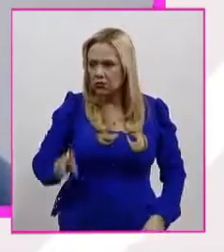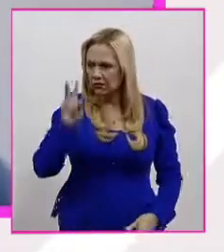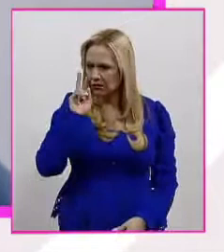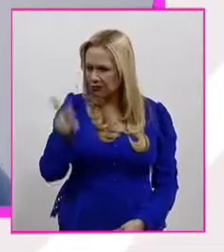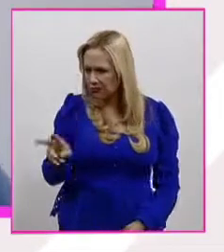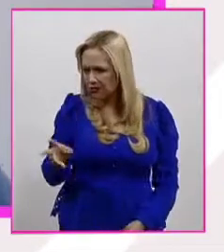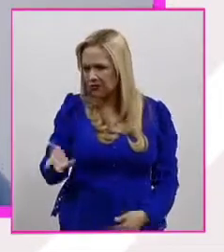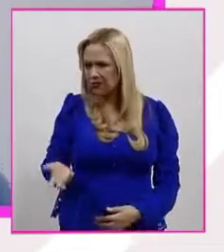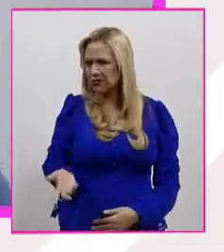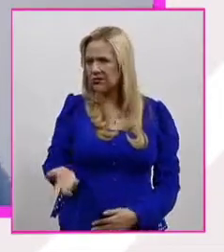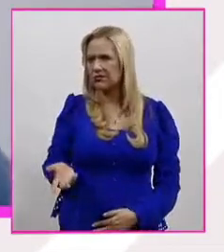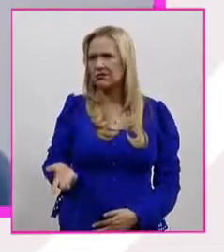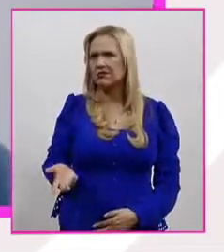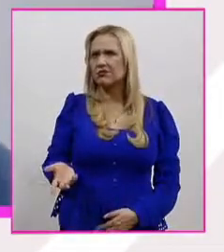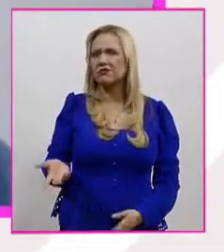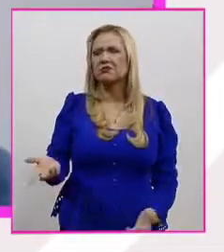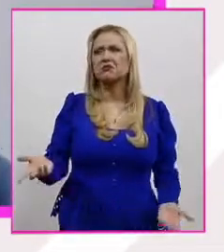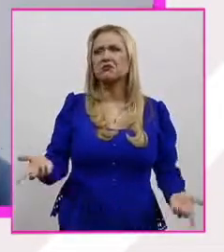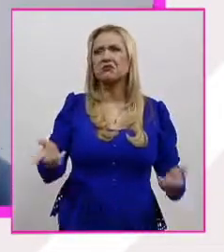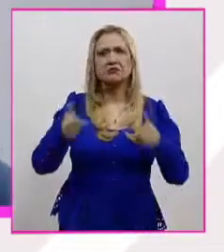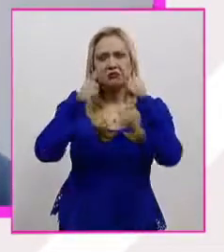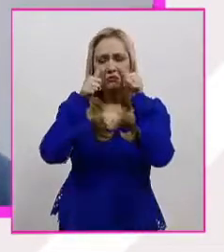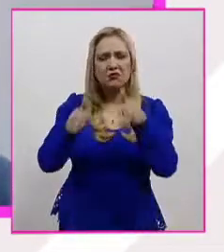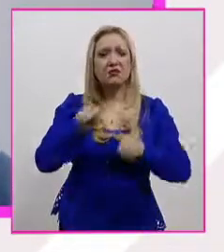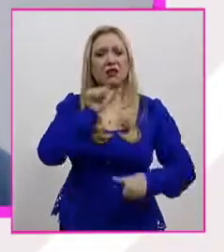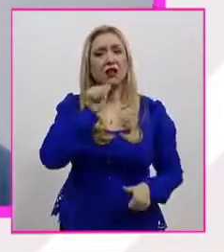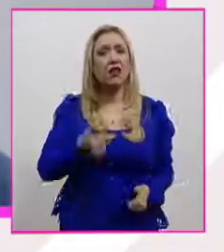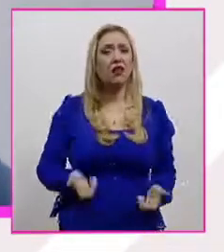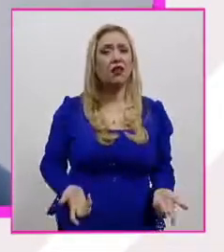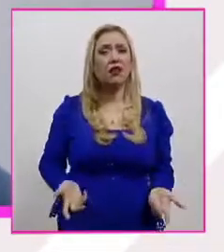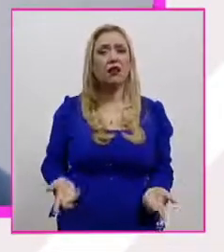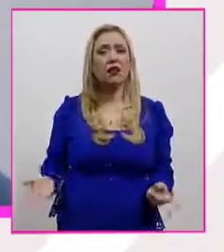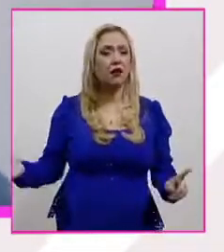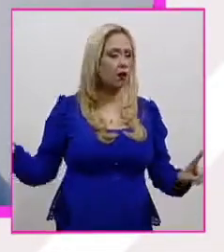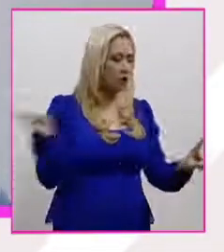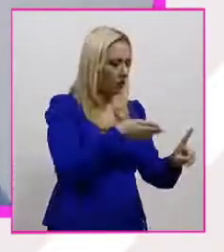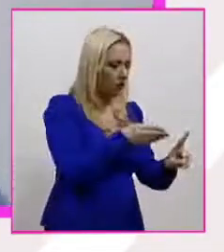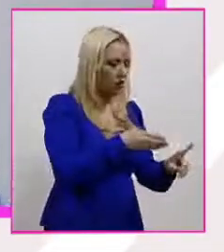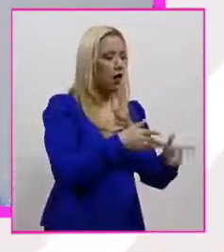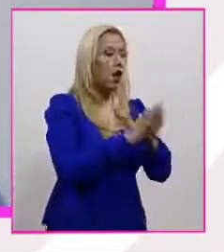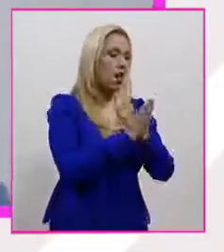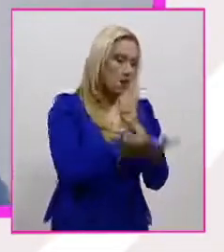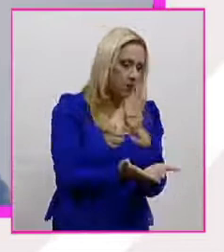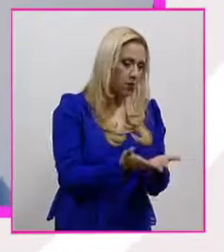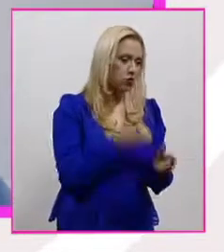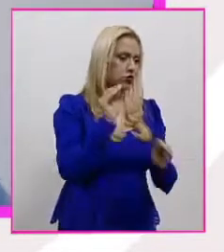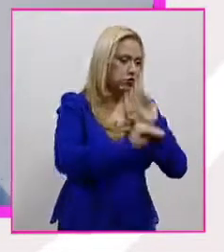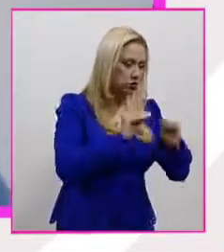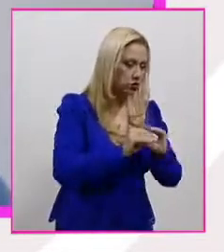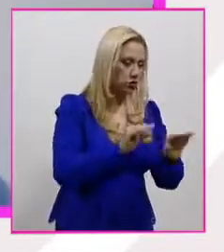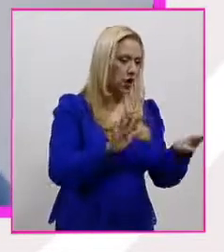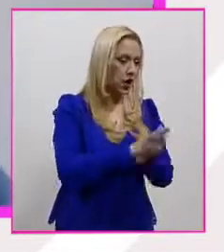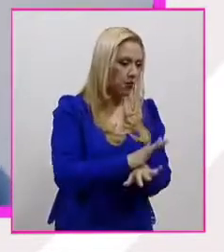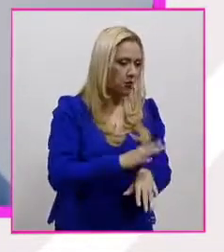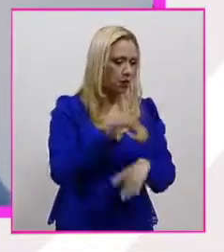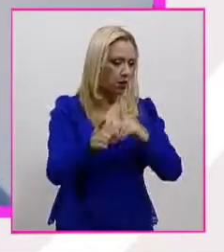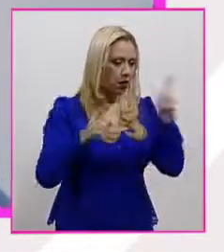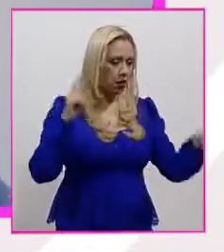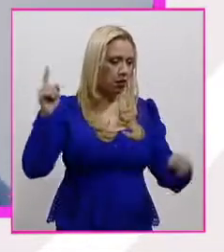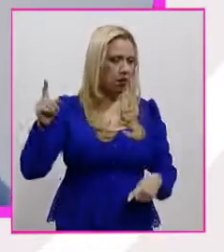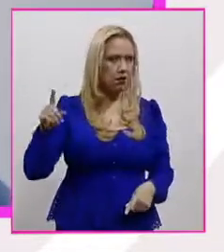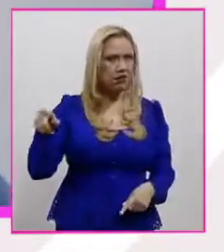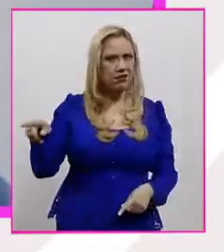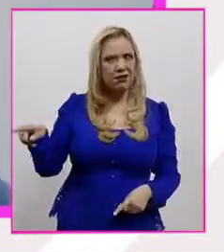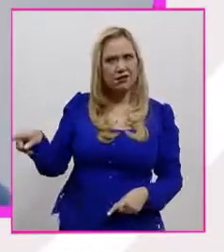programa, pero no le estás atendiendo, te estás volcando en infraestructura y entonces dejas de ver esta experiencia